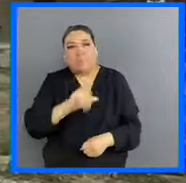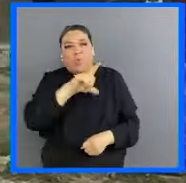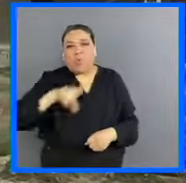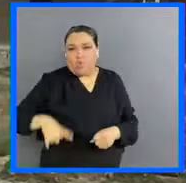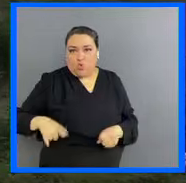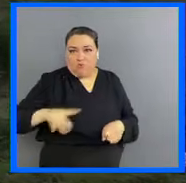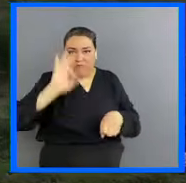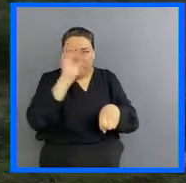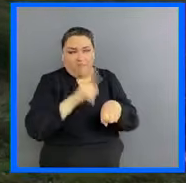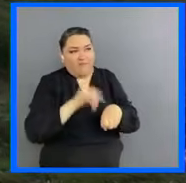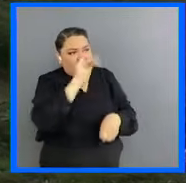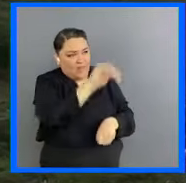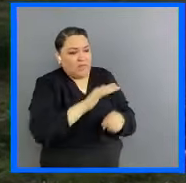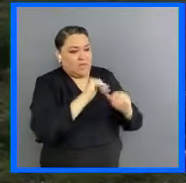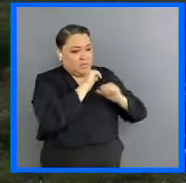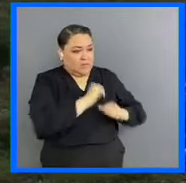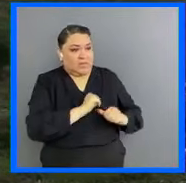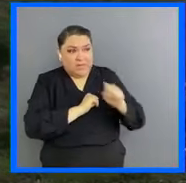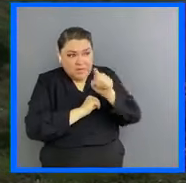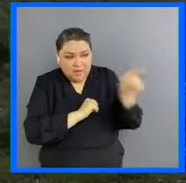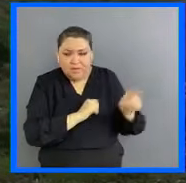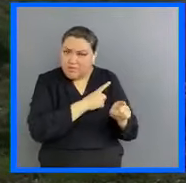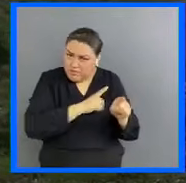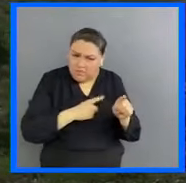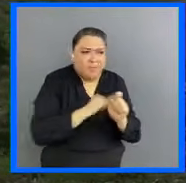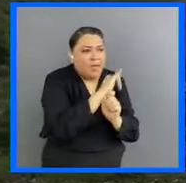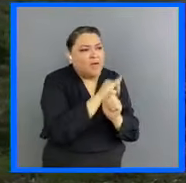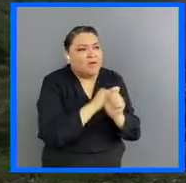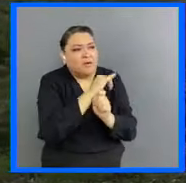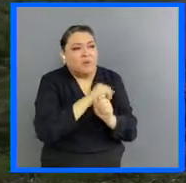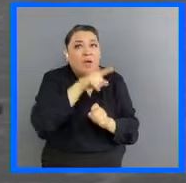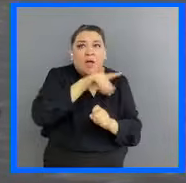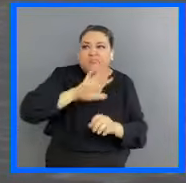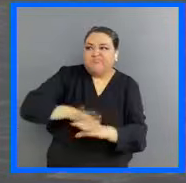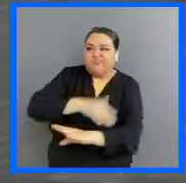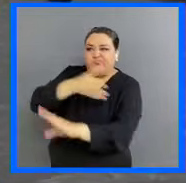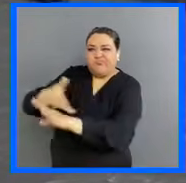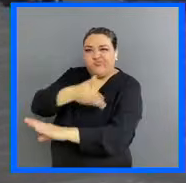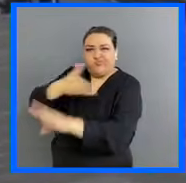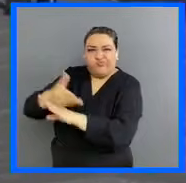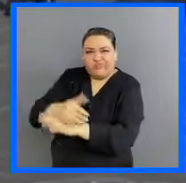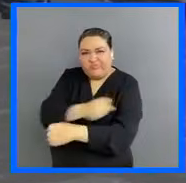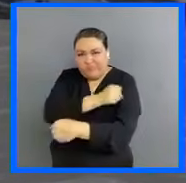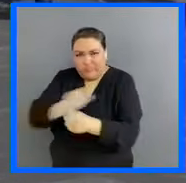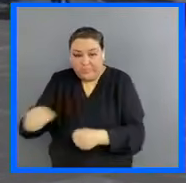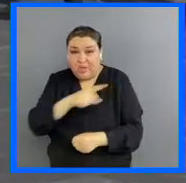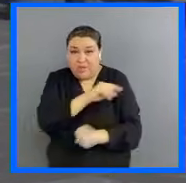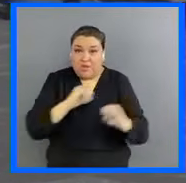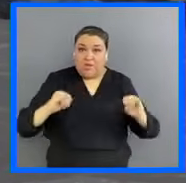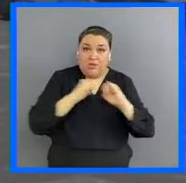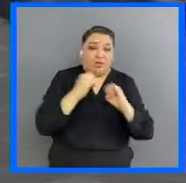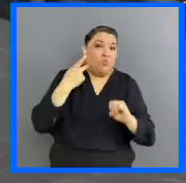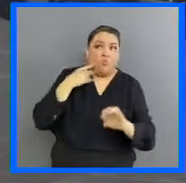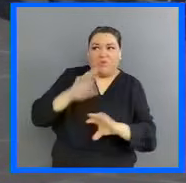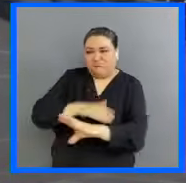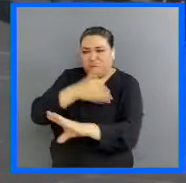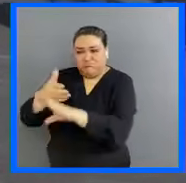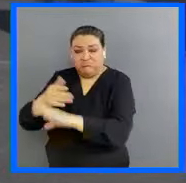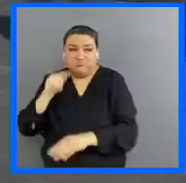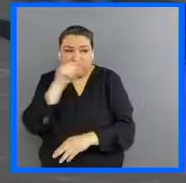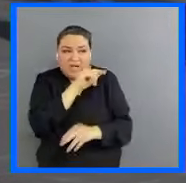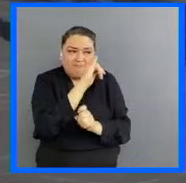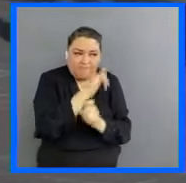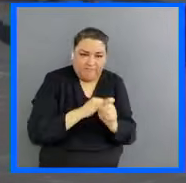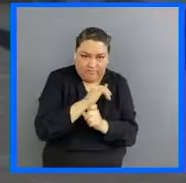los funcionarios involucrados en actos que consideraron como violencia institucional y política. Exigieron la liberación de los